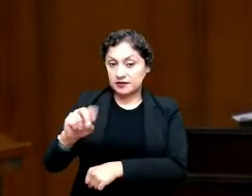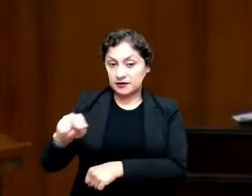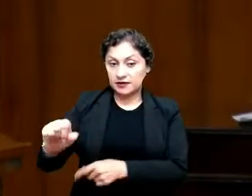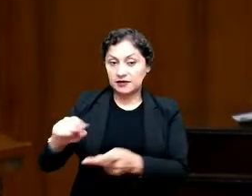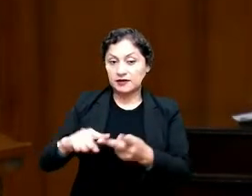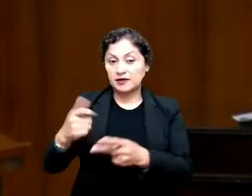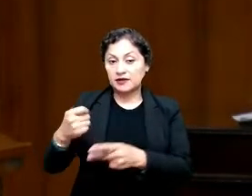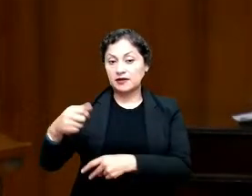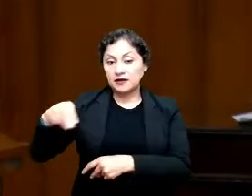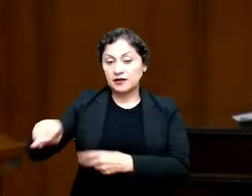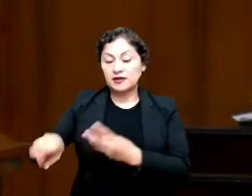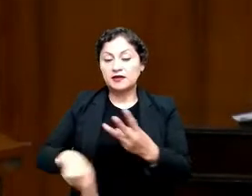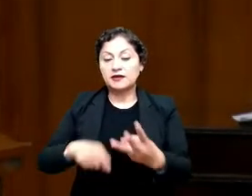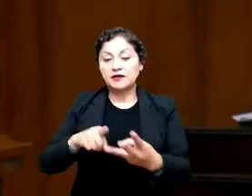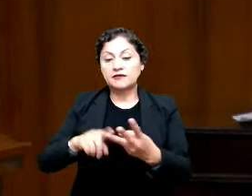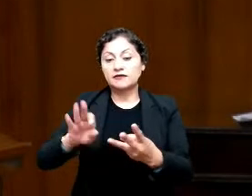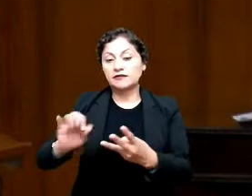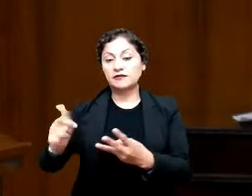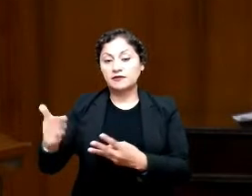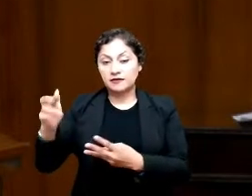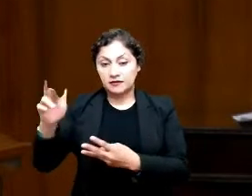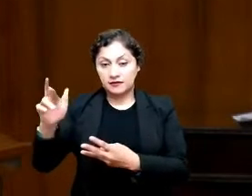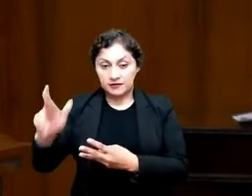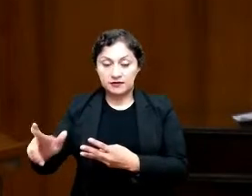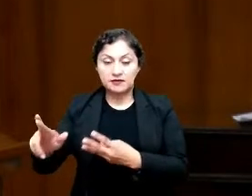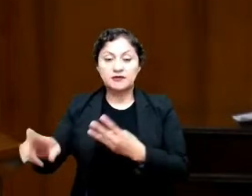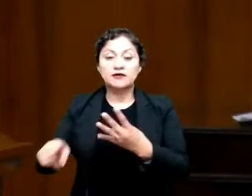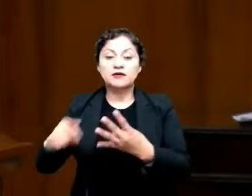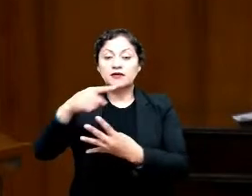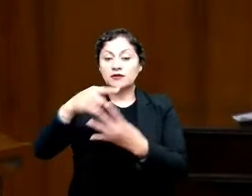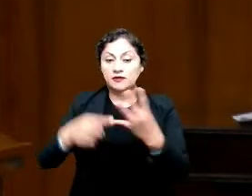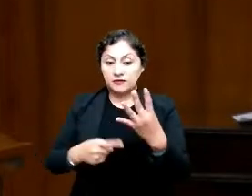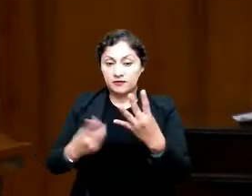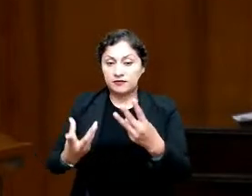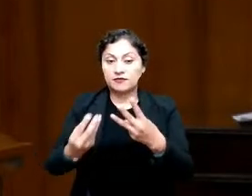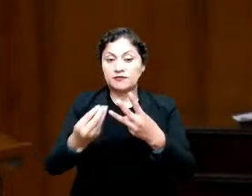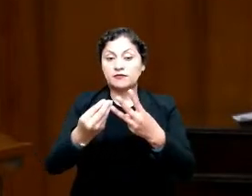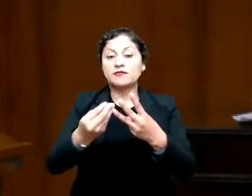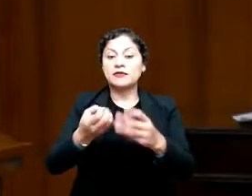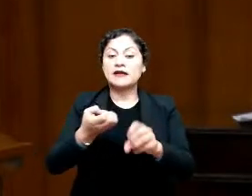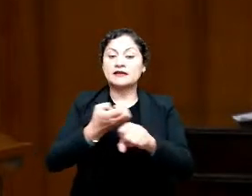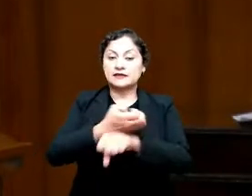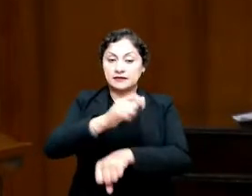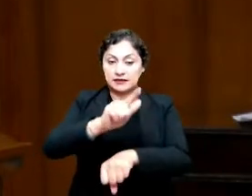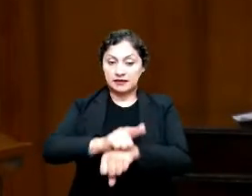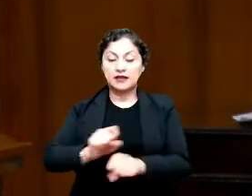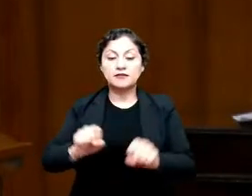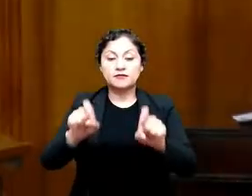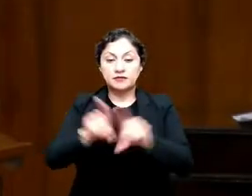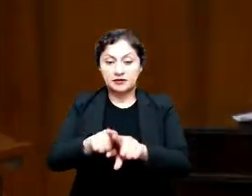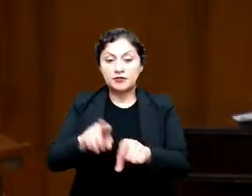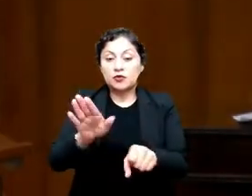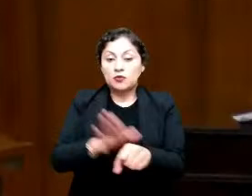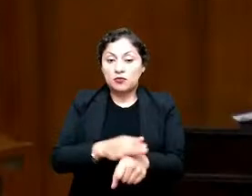Nacional, la Fiscalía General de la República, integradas las del propio Estado. Con tal motivo,